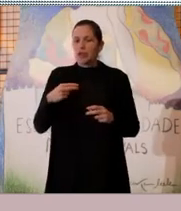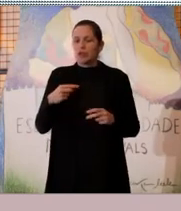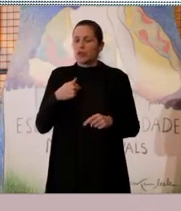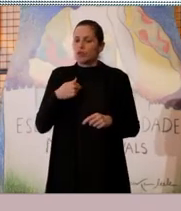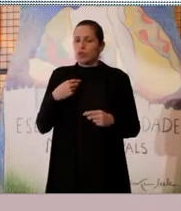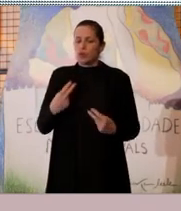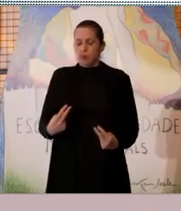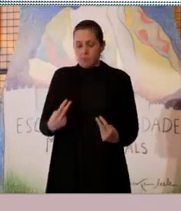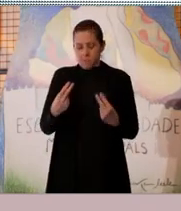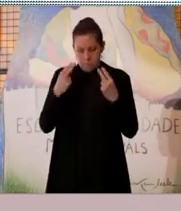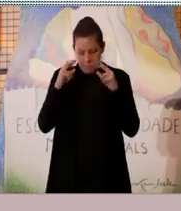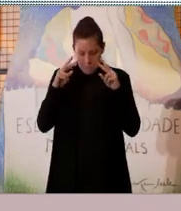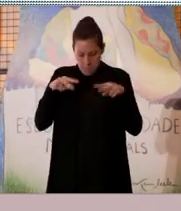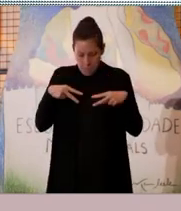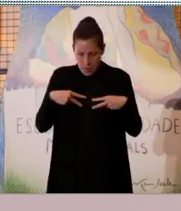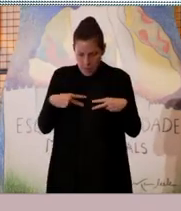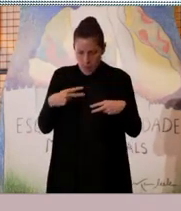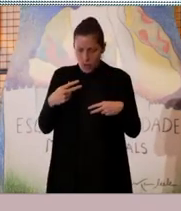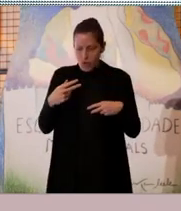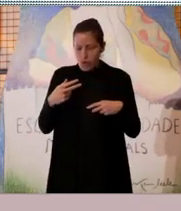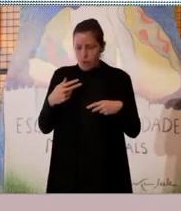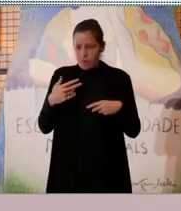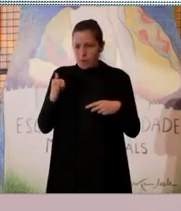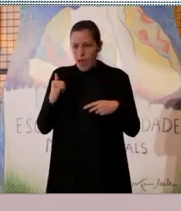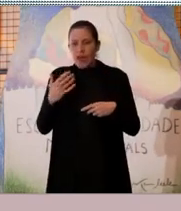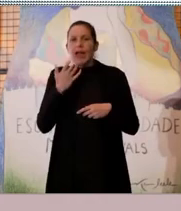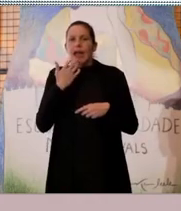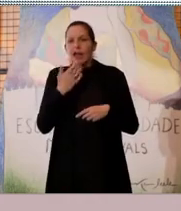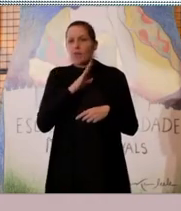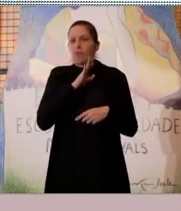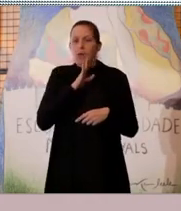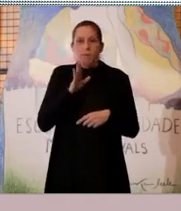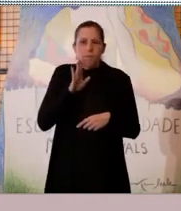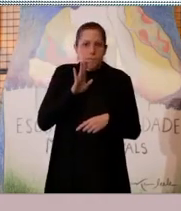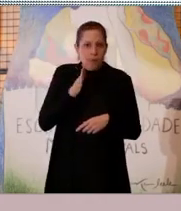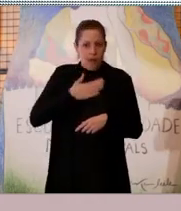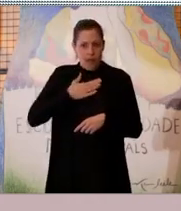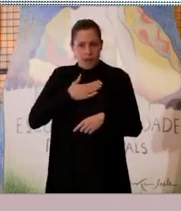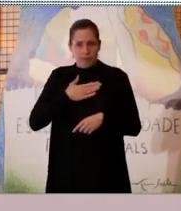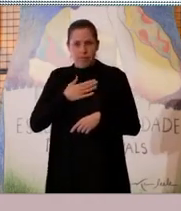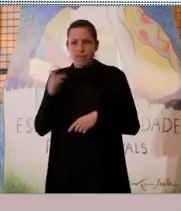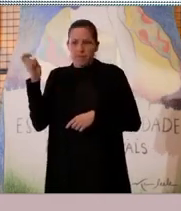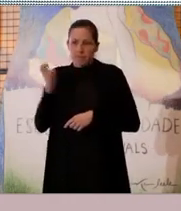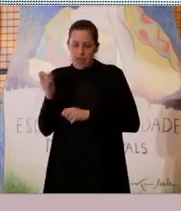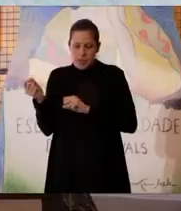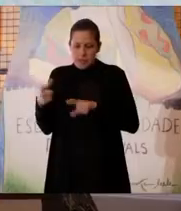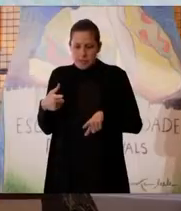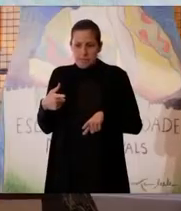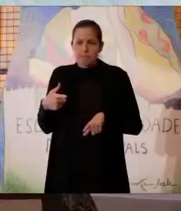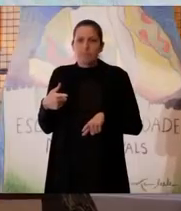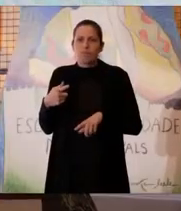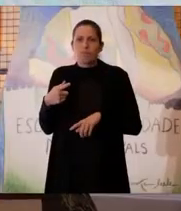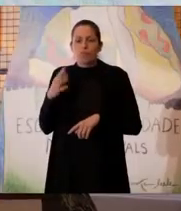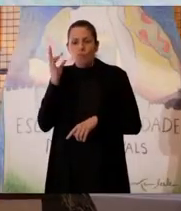trabajando con bueno con mujeres que han venido a mi madre yo misma etcétera creo que nos faltaba un punto de conciencia de clase pero